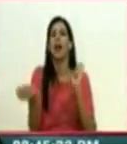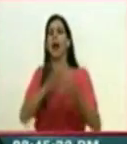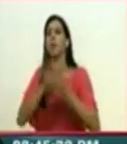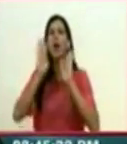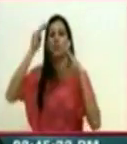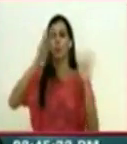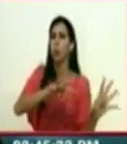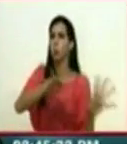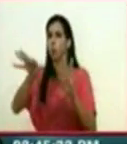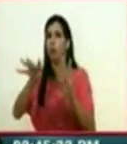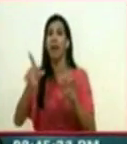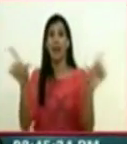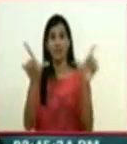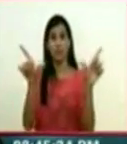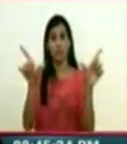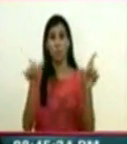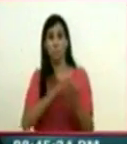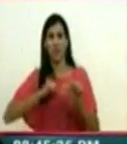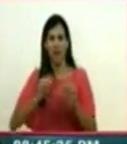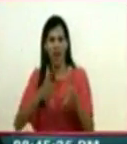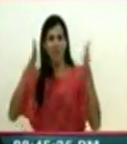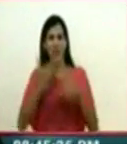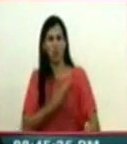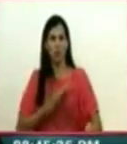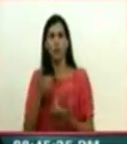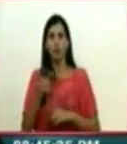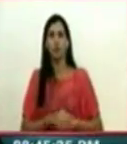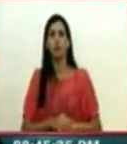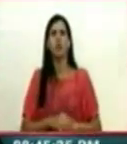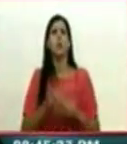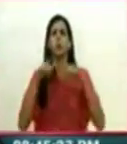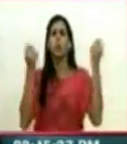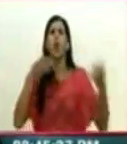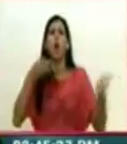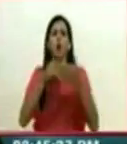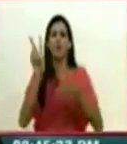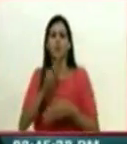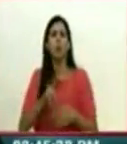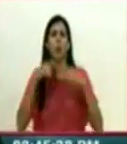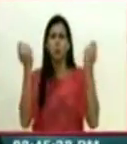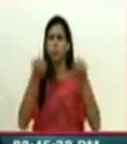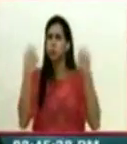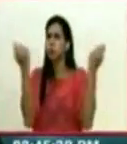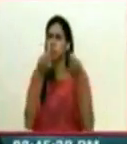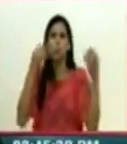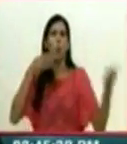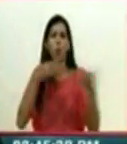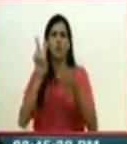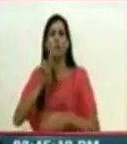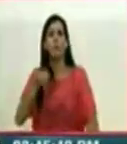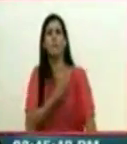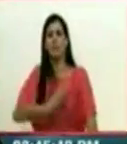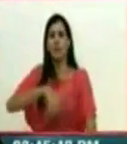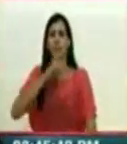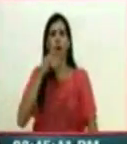de sus grandes medios de comunicación y su enfermiza campaña contra Venezuela y el presidente Nicolás Maduro, así como